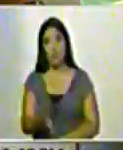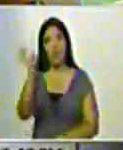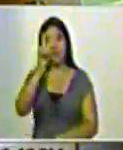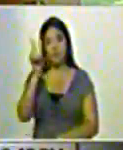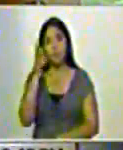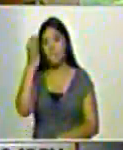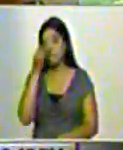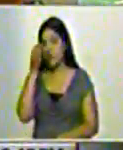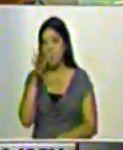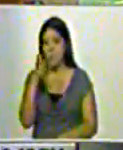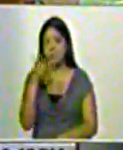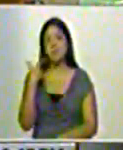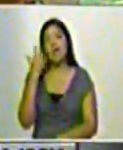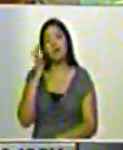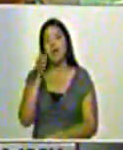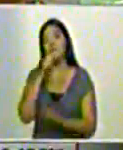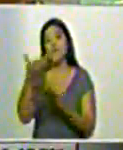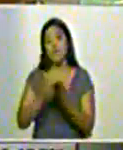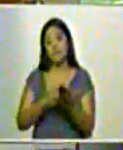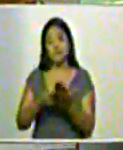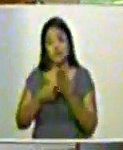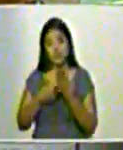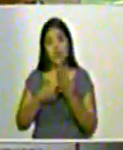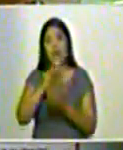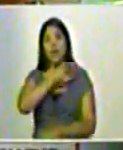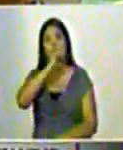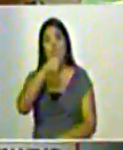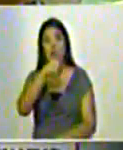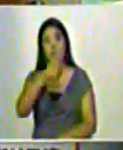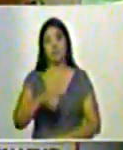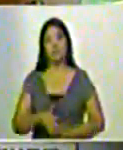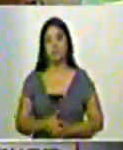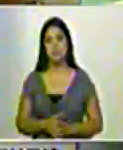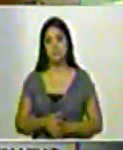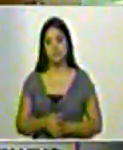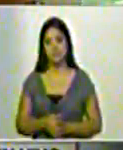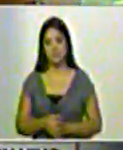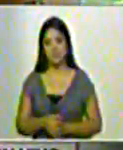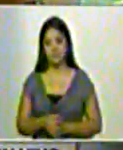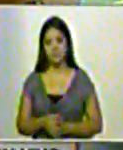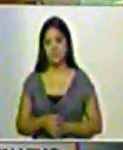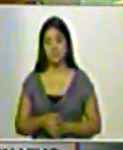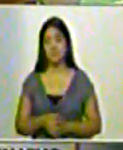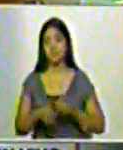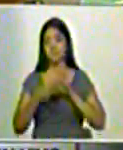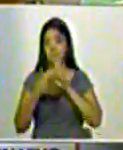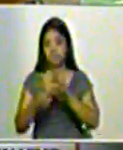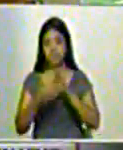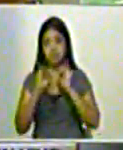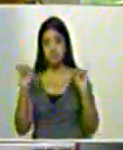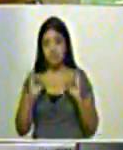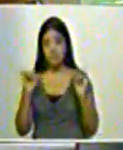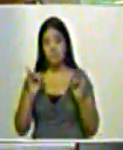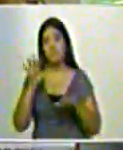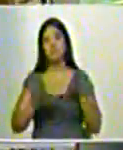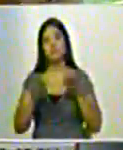estimado que nosotros creemos, según información que nos dan los jefes y las jefes de UVCHE reportada de acuerdo a